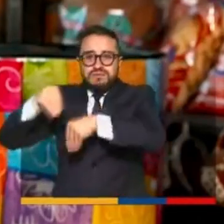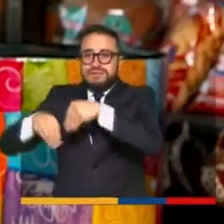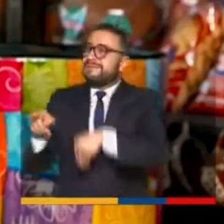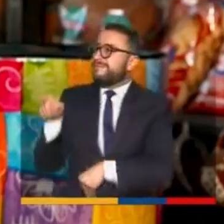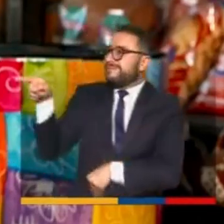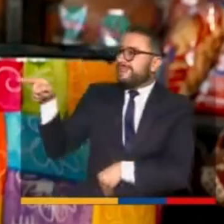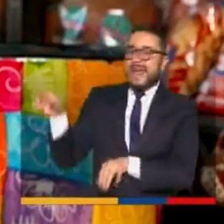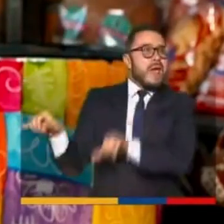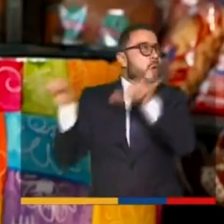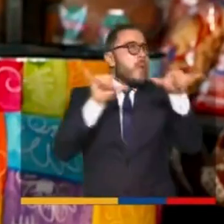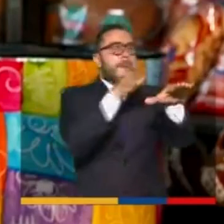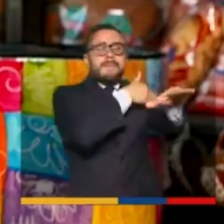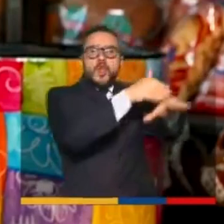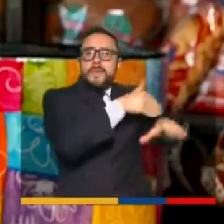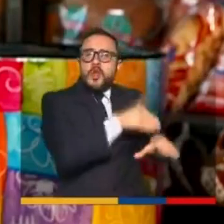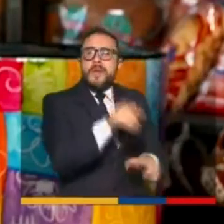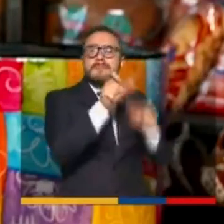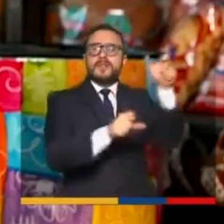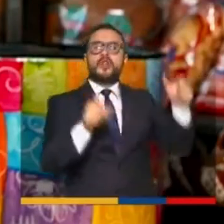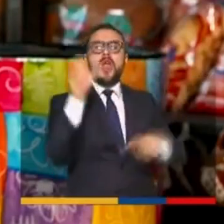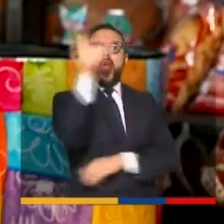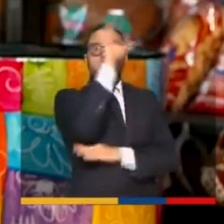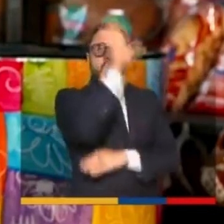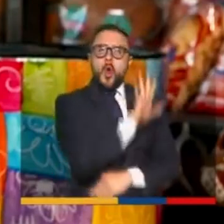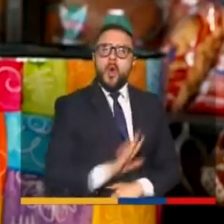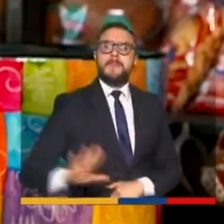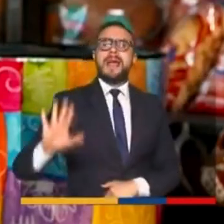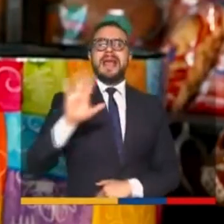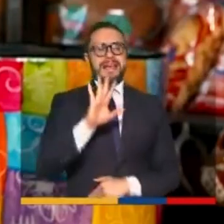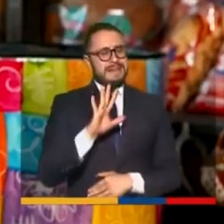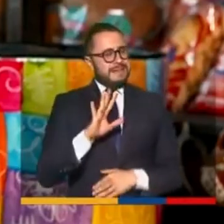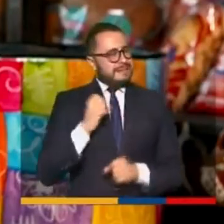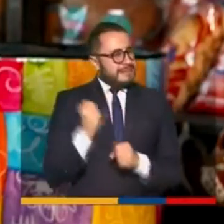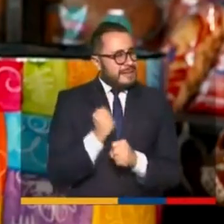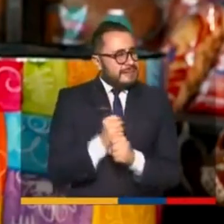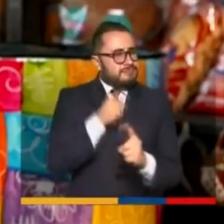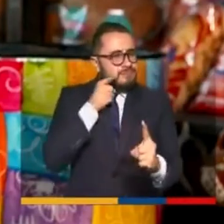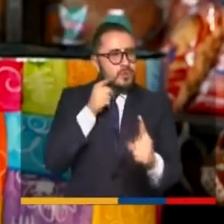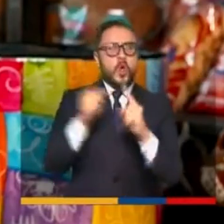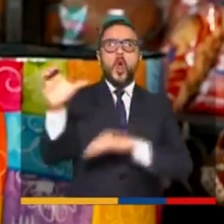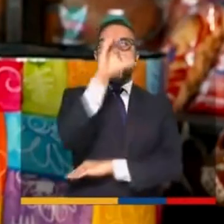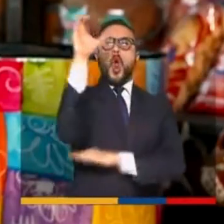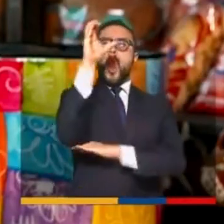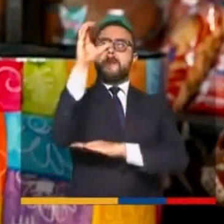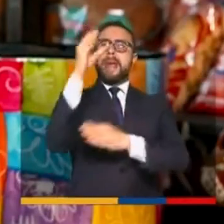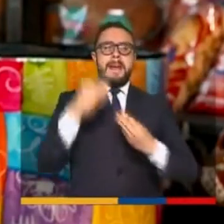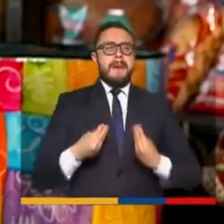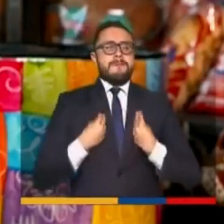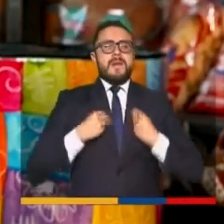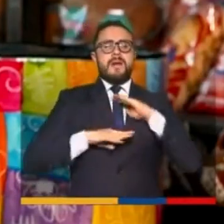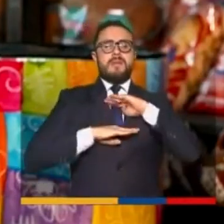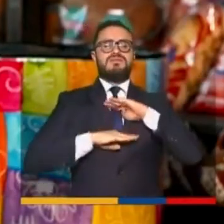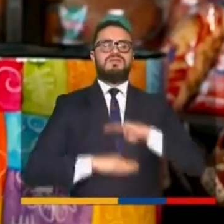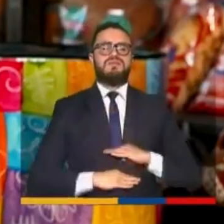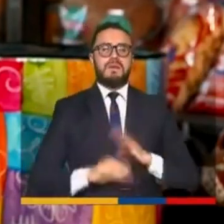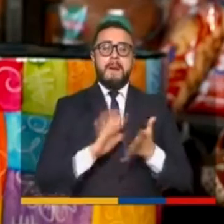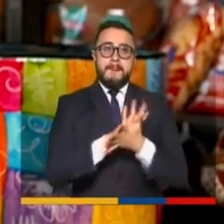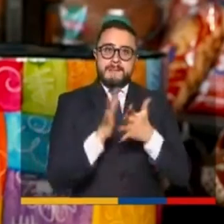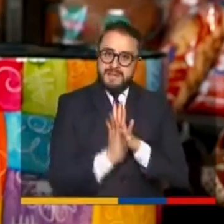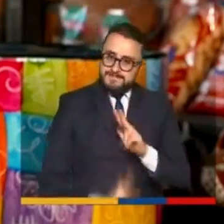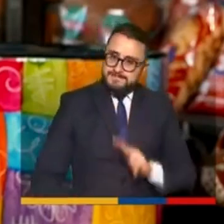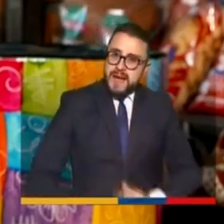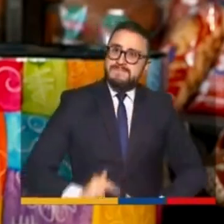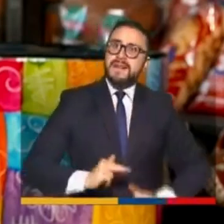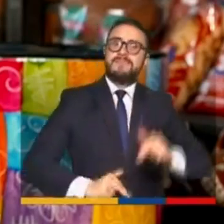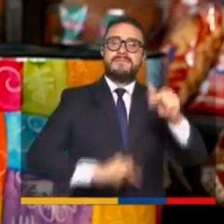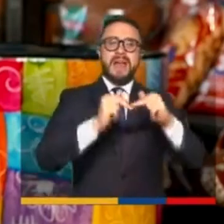de colombianos y colombianas para construir una Colombia en paz. Sigamos avanzando juntos con